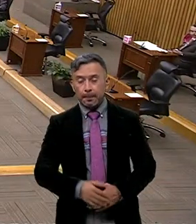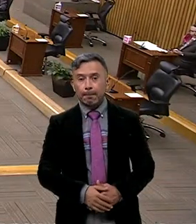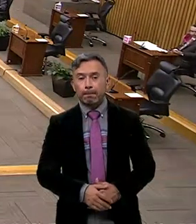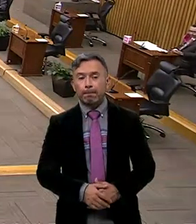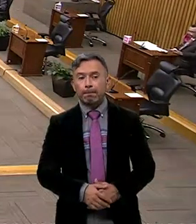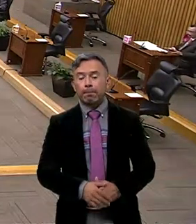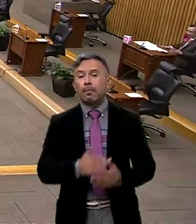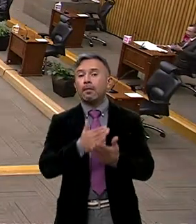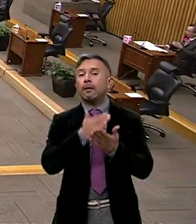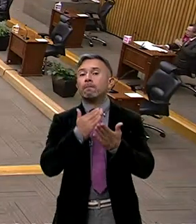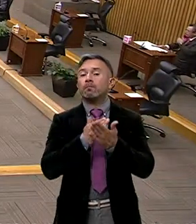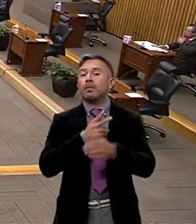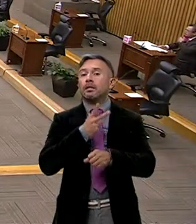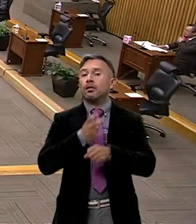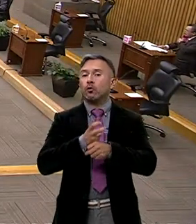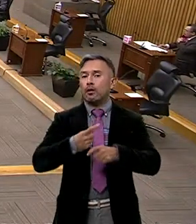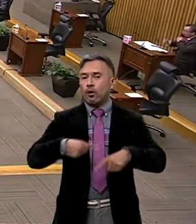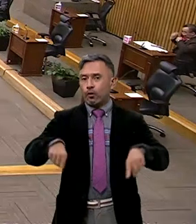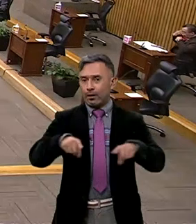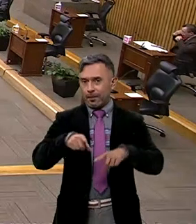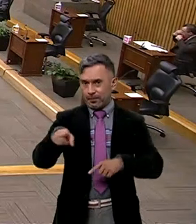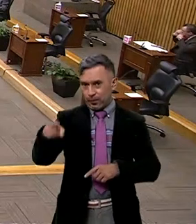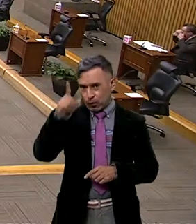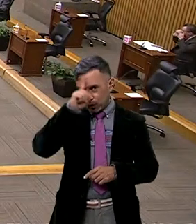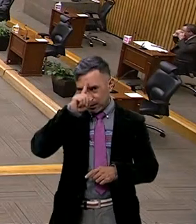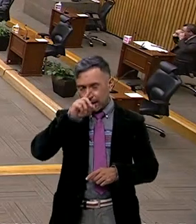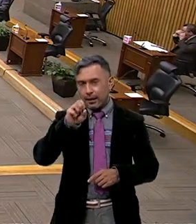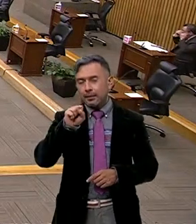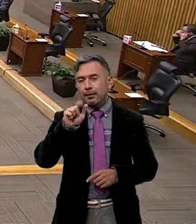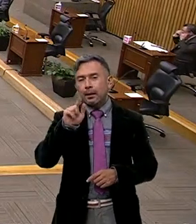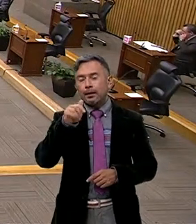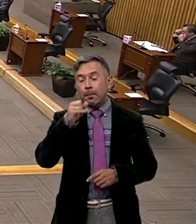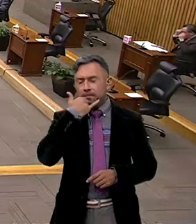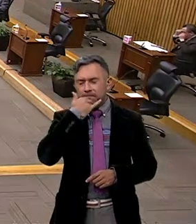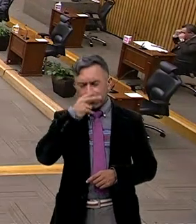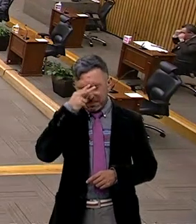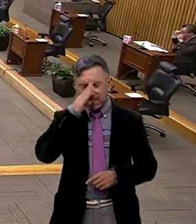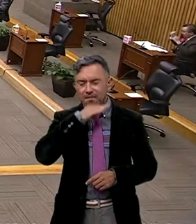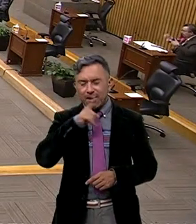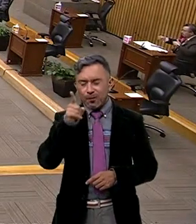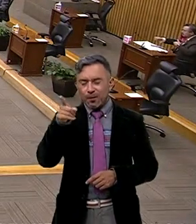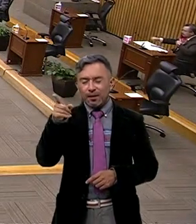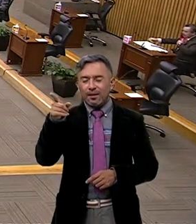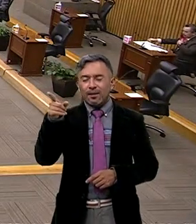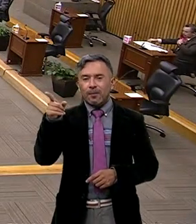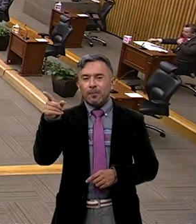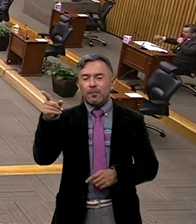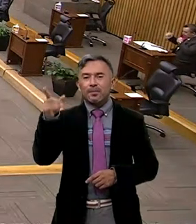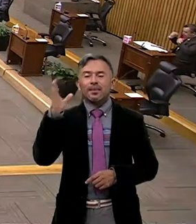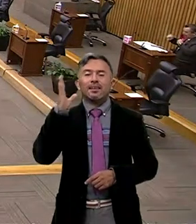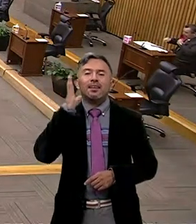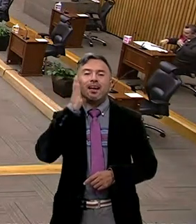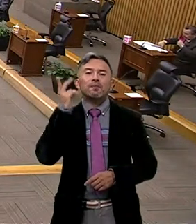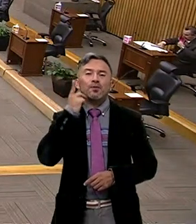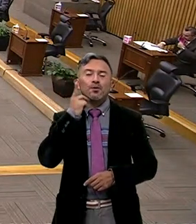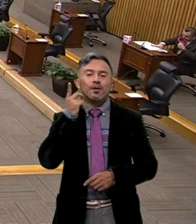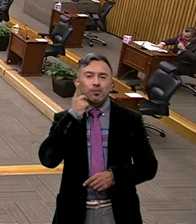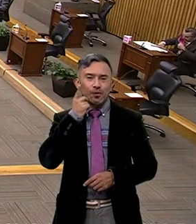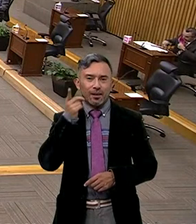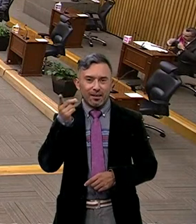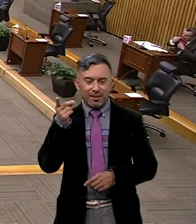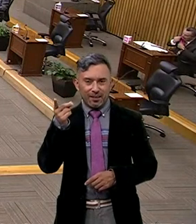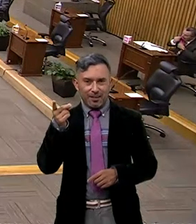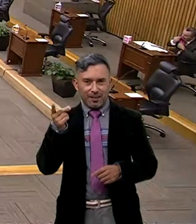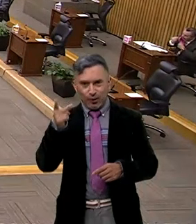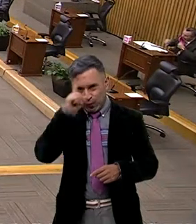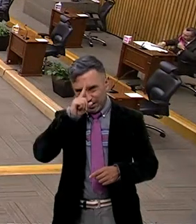en segunda ronda me ha pedido la palabra la consejera salins digo la consejera y la consejera el poder legislativo con diputada rosalina